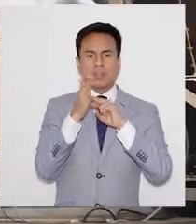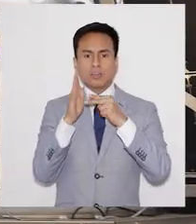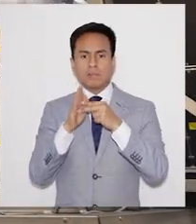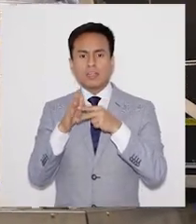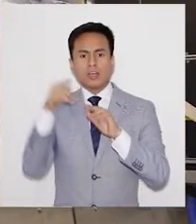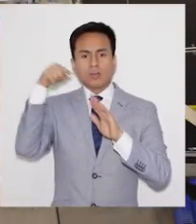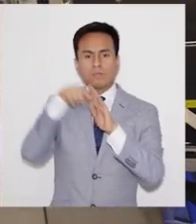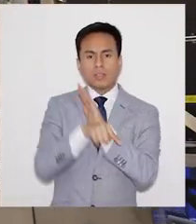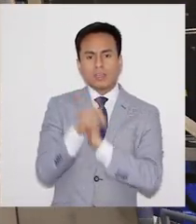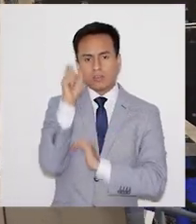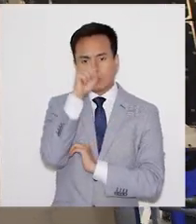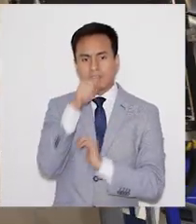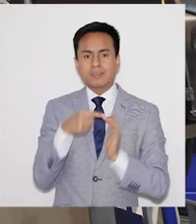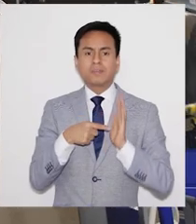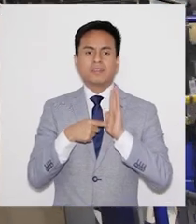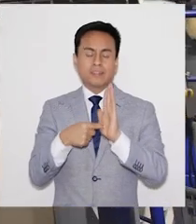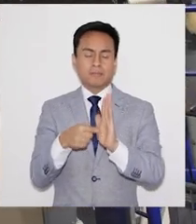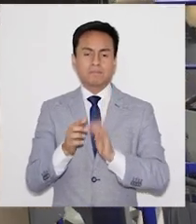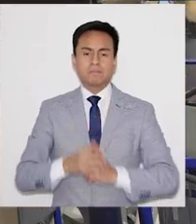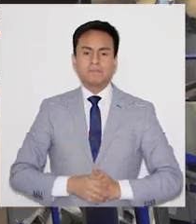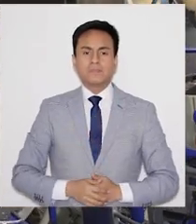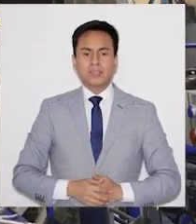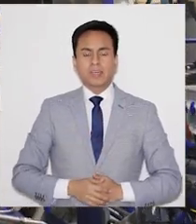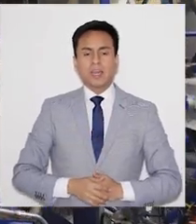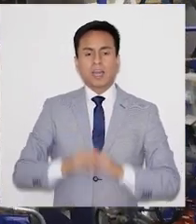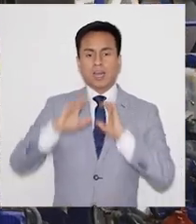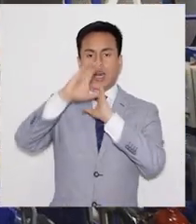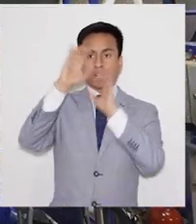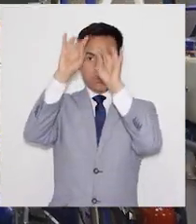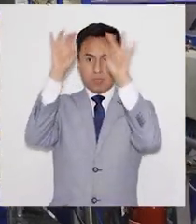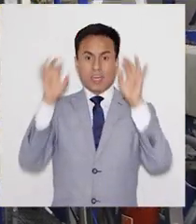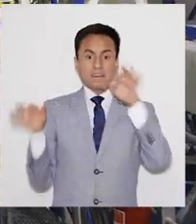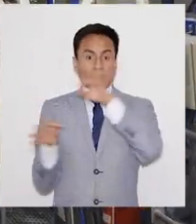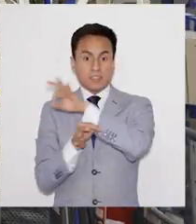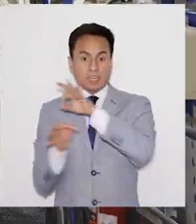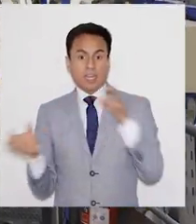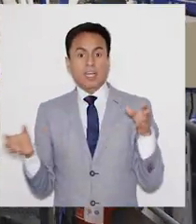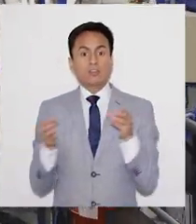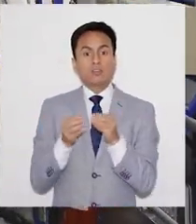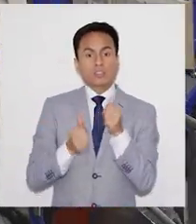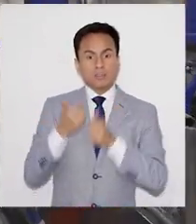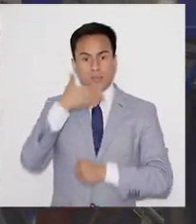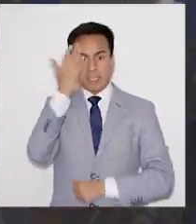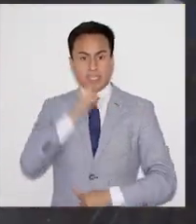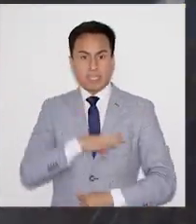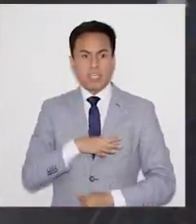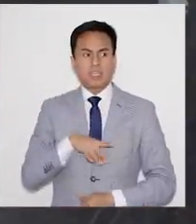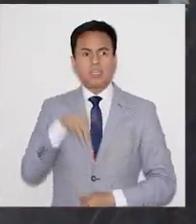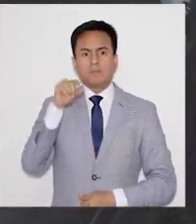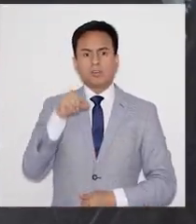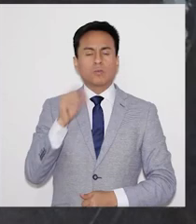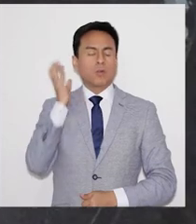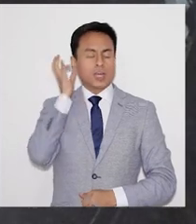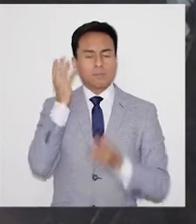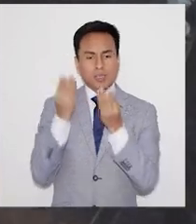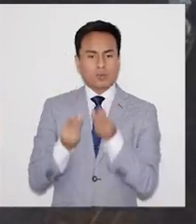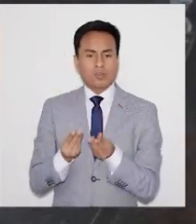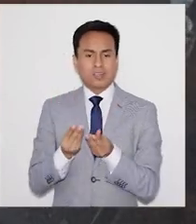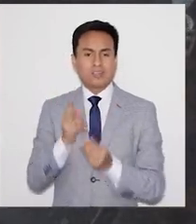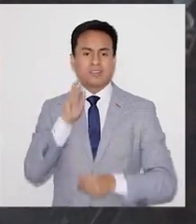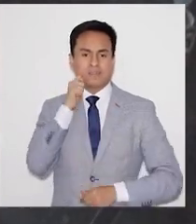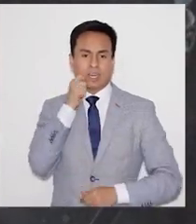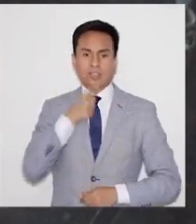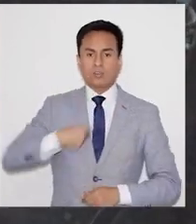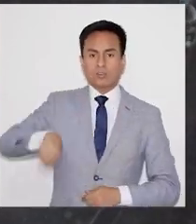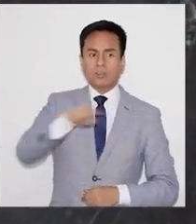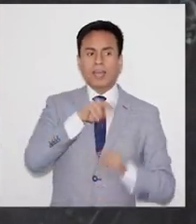problemas complejos que hoy en día se presentan. La astronomía junto con la física son las dos disciplinas en Chile que tienen menor presencia de mujeres y eso implica